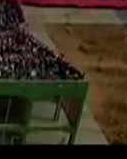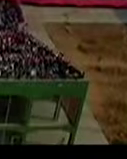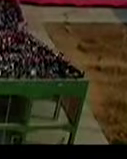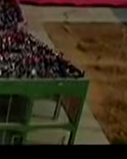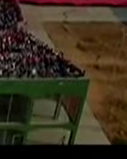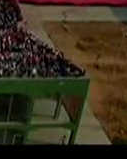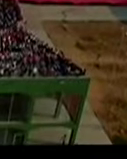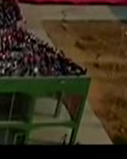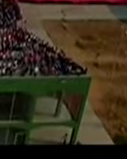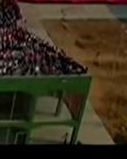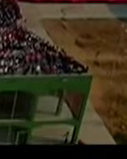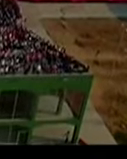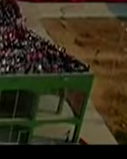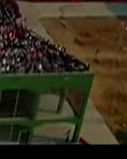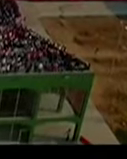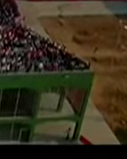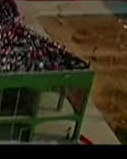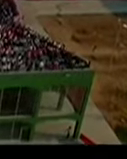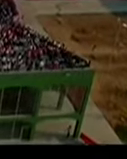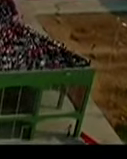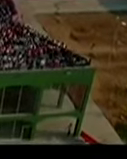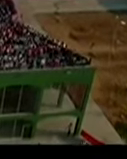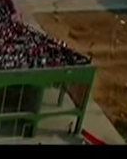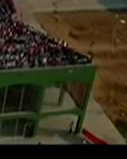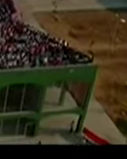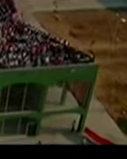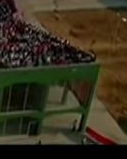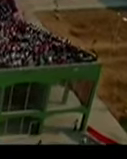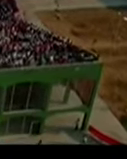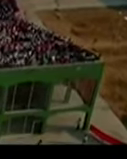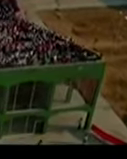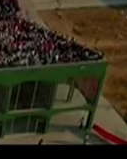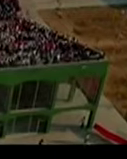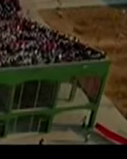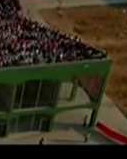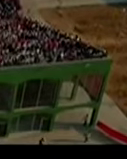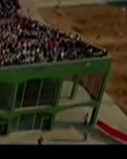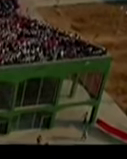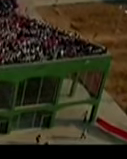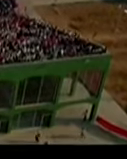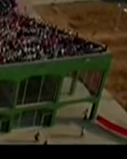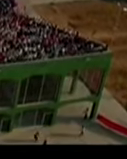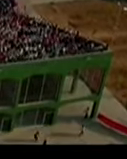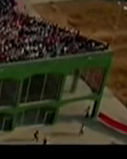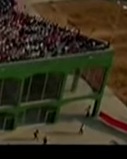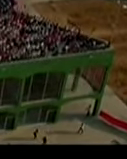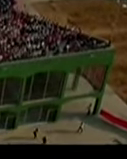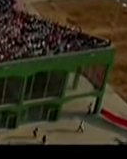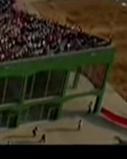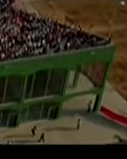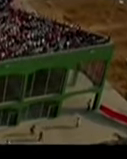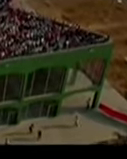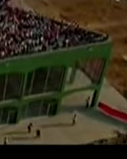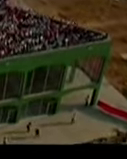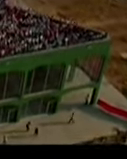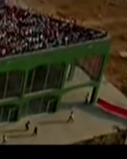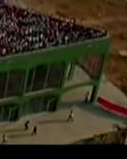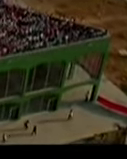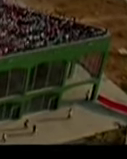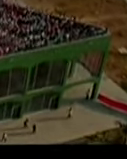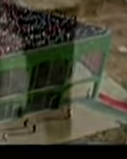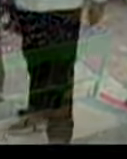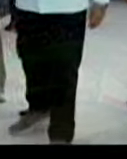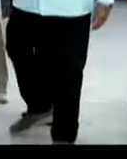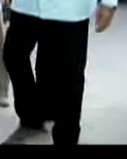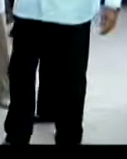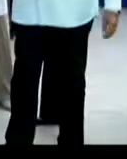maestra. Recibamos, mujeres, una persona que ha creído en este pueblo, lo ha dado todo por este pueblo